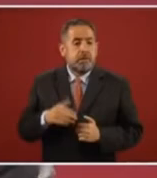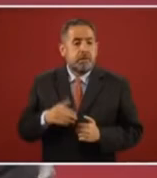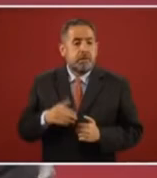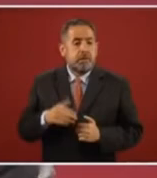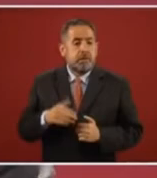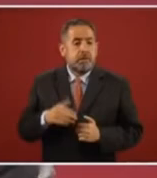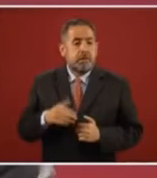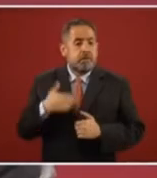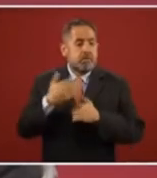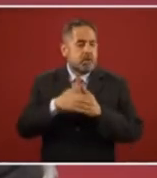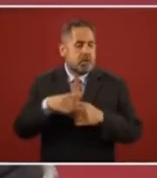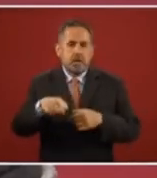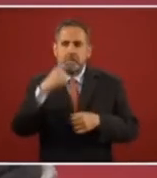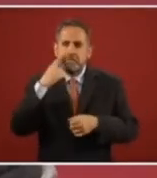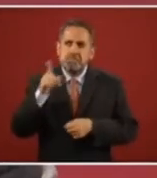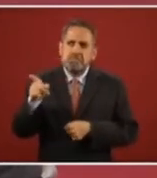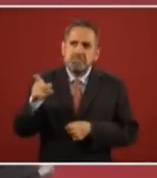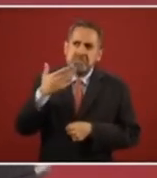kate